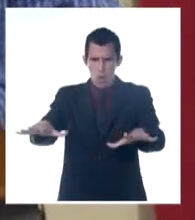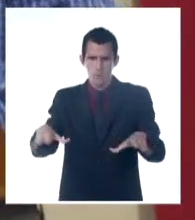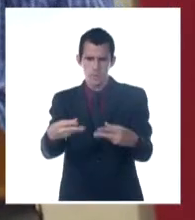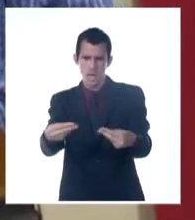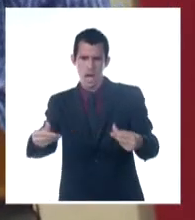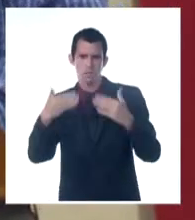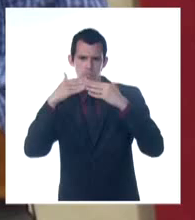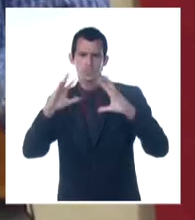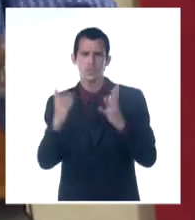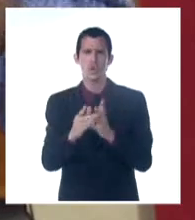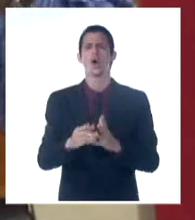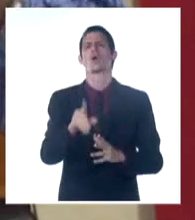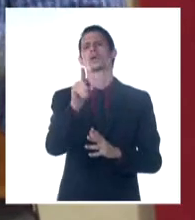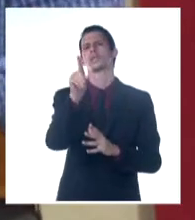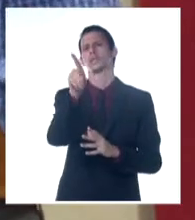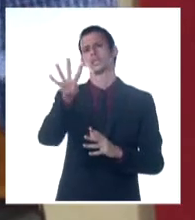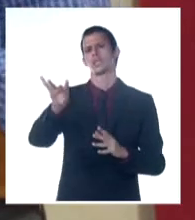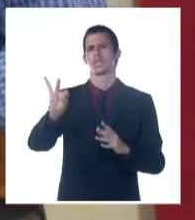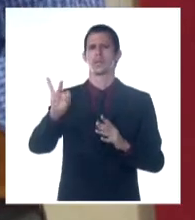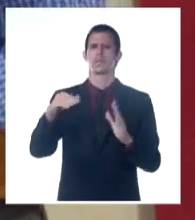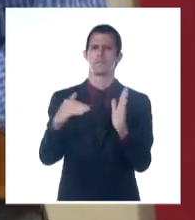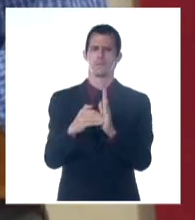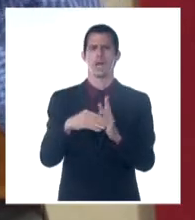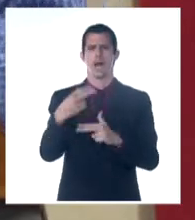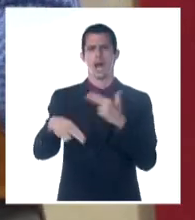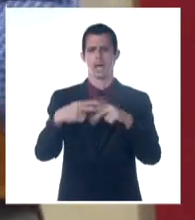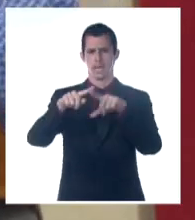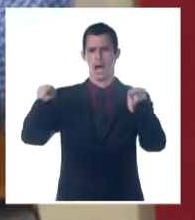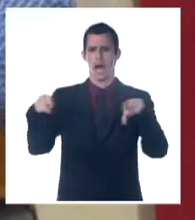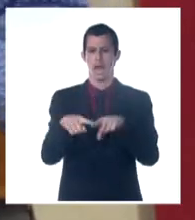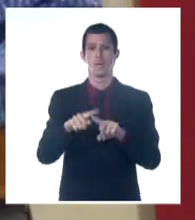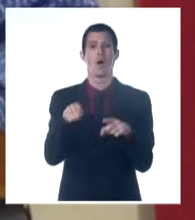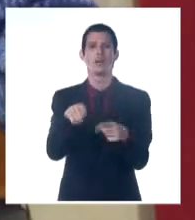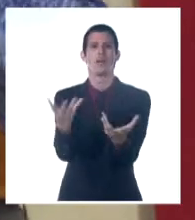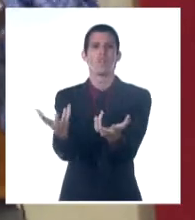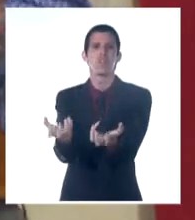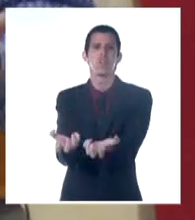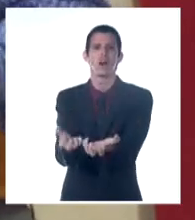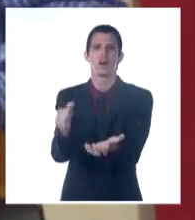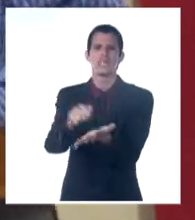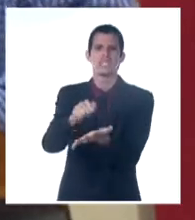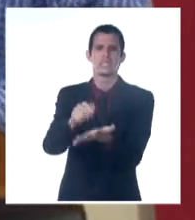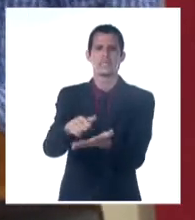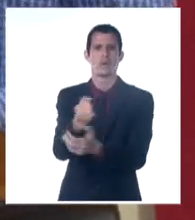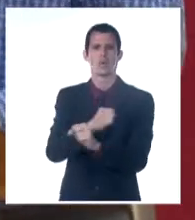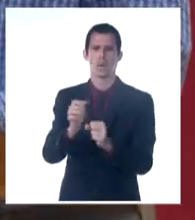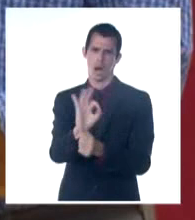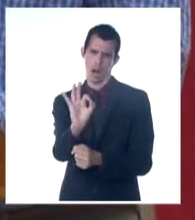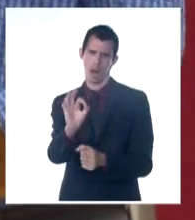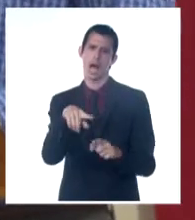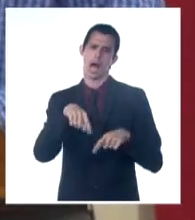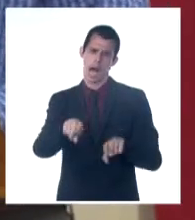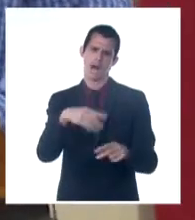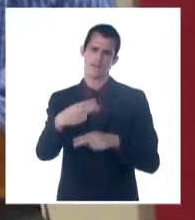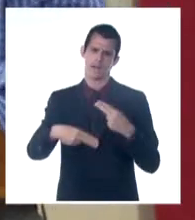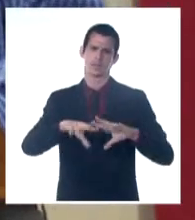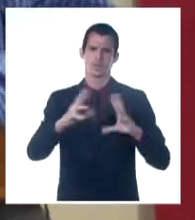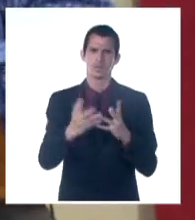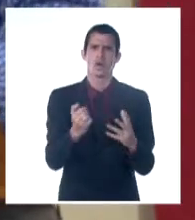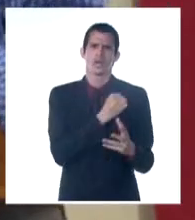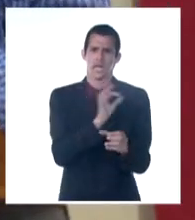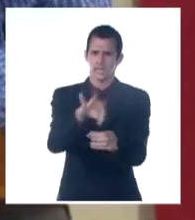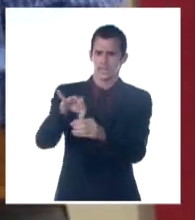tierra ociosa, que nos vaya permitiendo enfrentar, aún en condiciones de limitación de recursos,